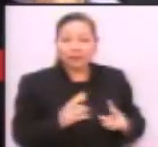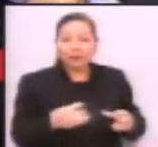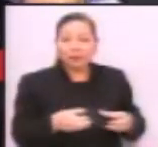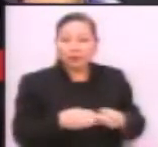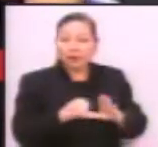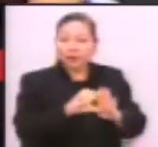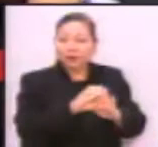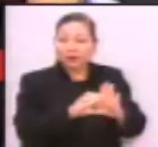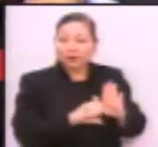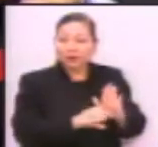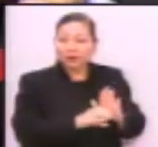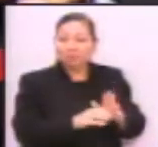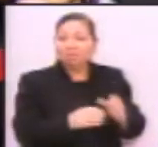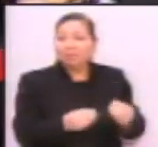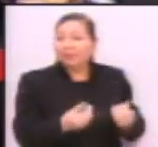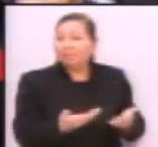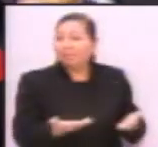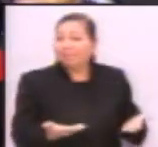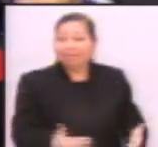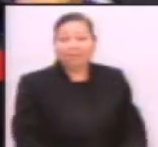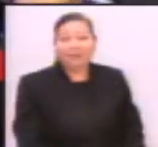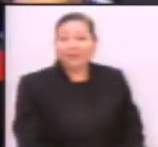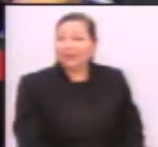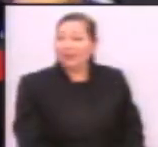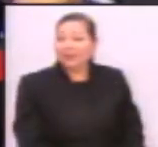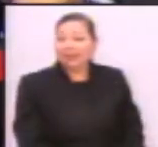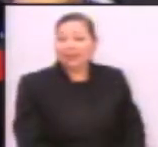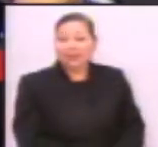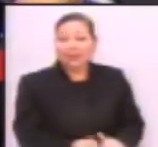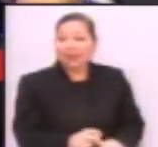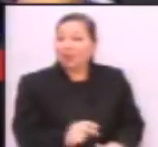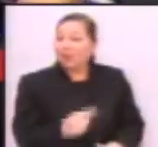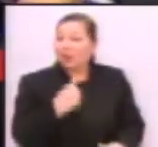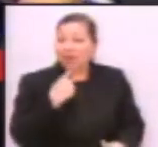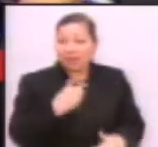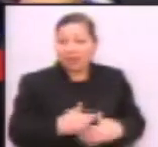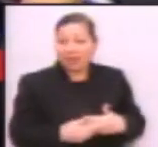la Comisión de Constitución, señor, porque si no, lo que vamos a hacer es una reforma que no